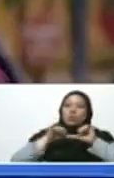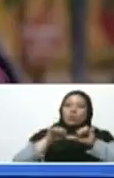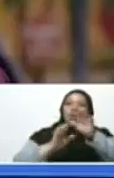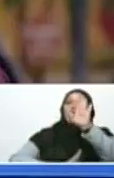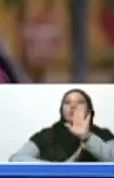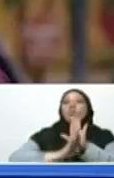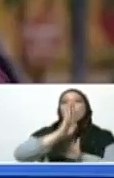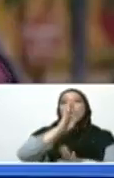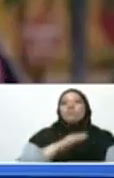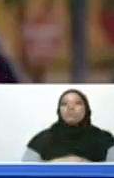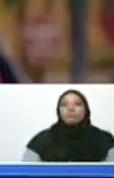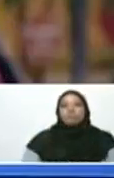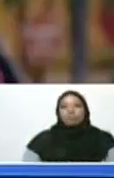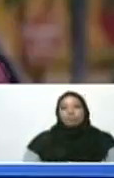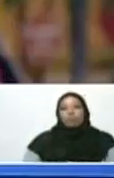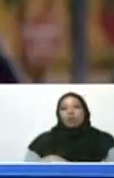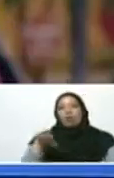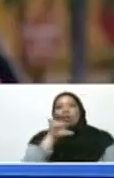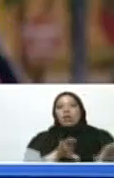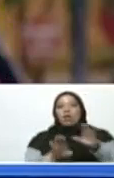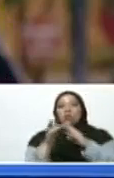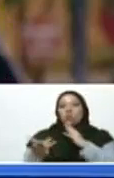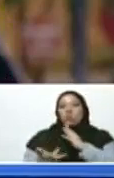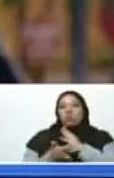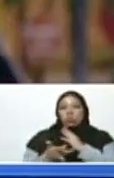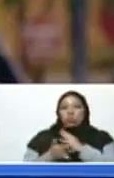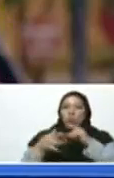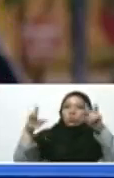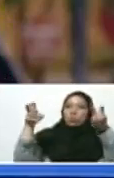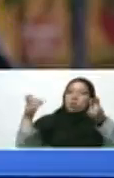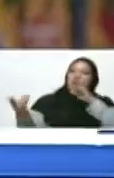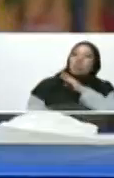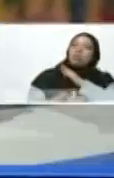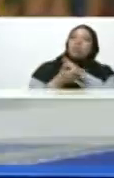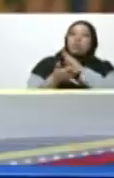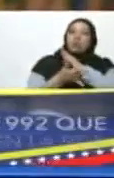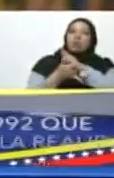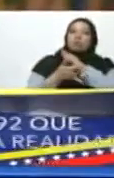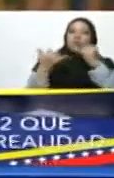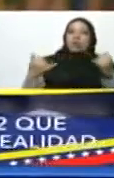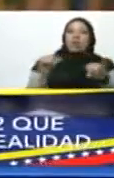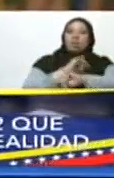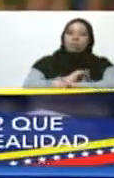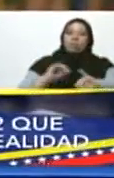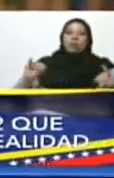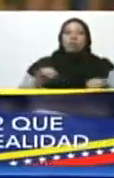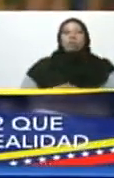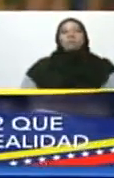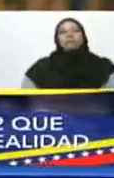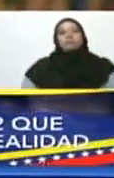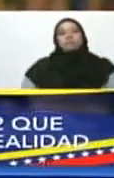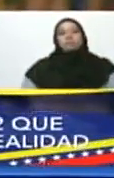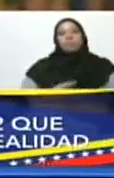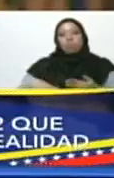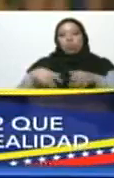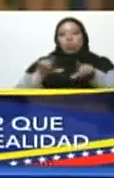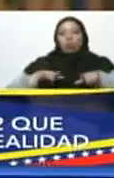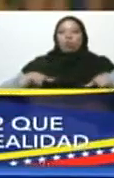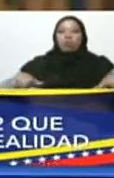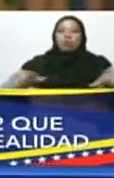adelante en la ciencia, la innovación y la tecnología. Y vamos a terminar desde estos